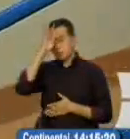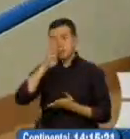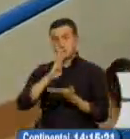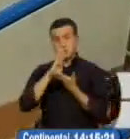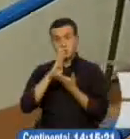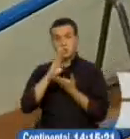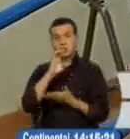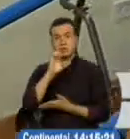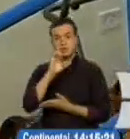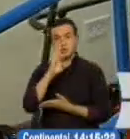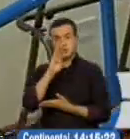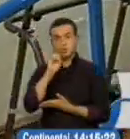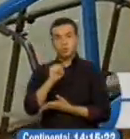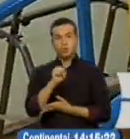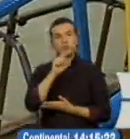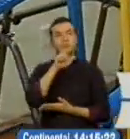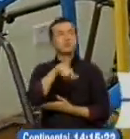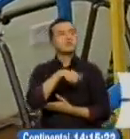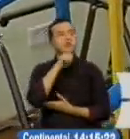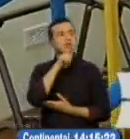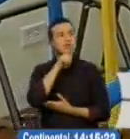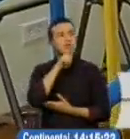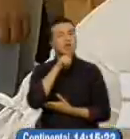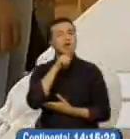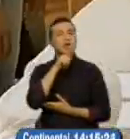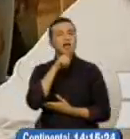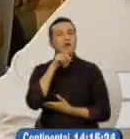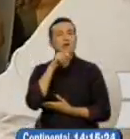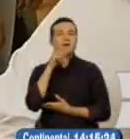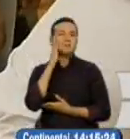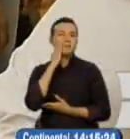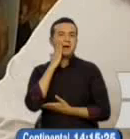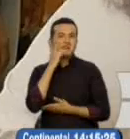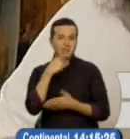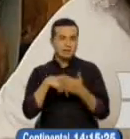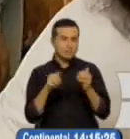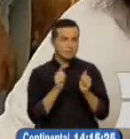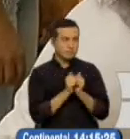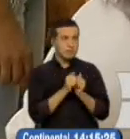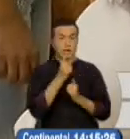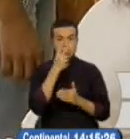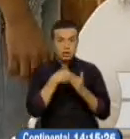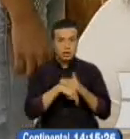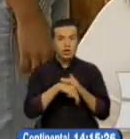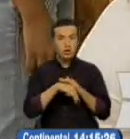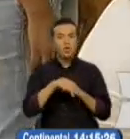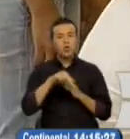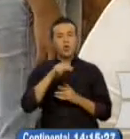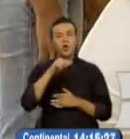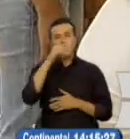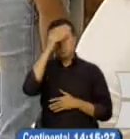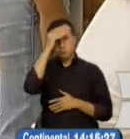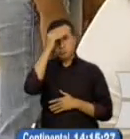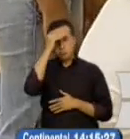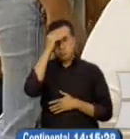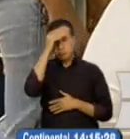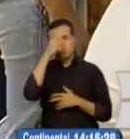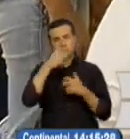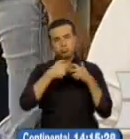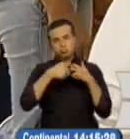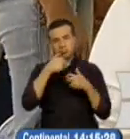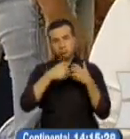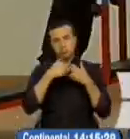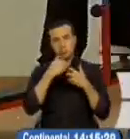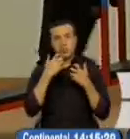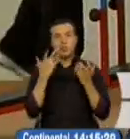Ceibos encontramos a Xiomara, acompañando a su pequeño hijo, quien fue diagnosticado con parálisis cerebral, padecimiento que lo ha impedido